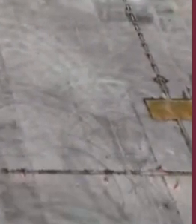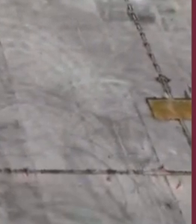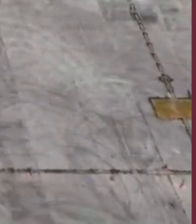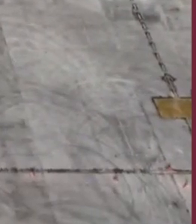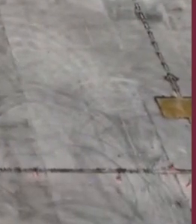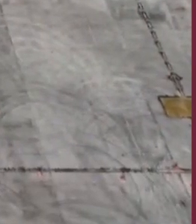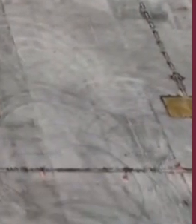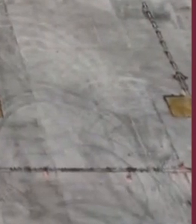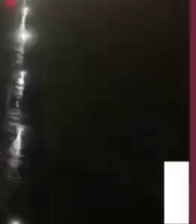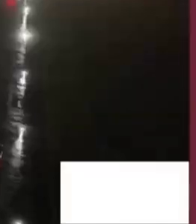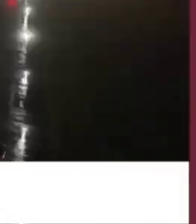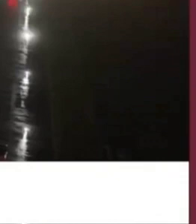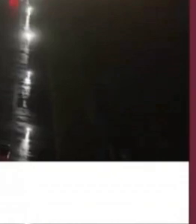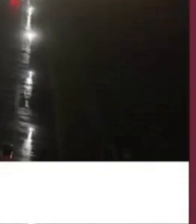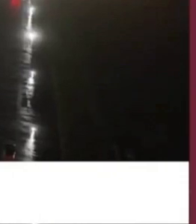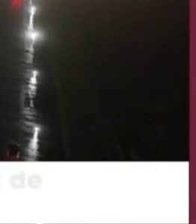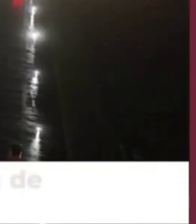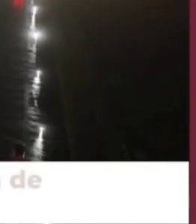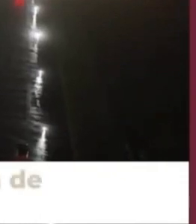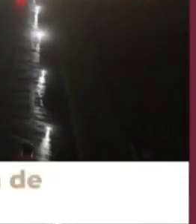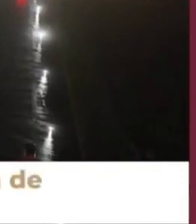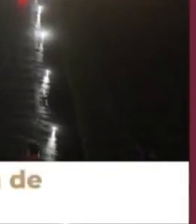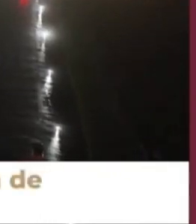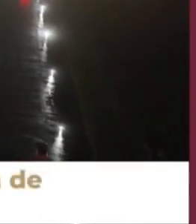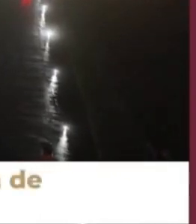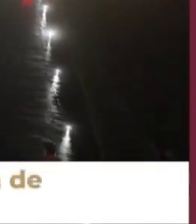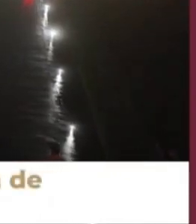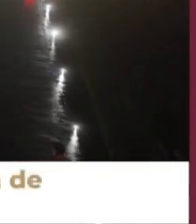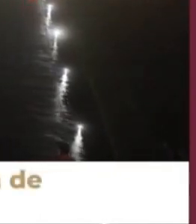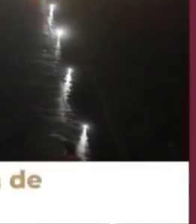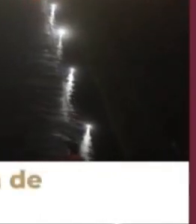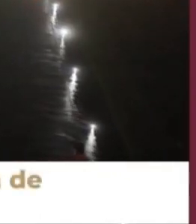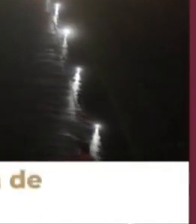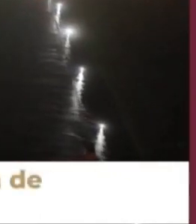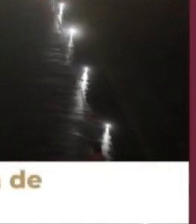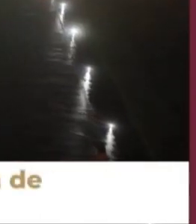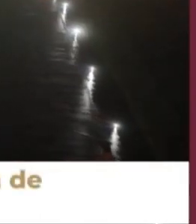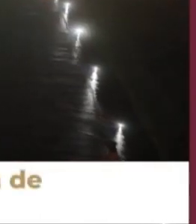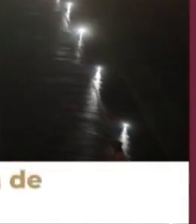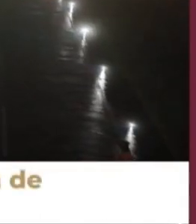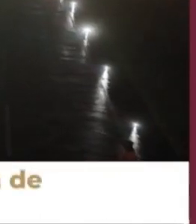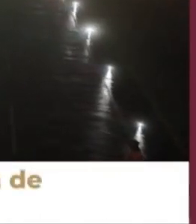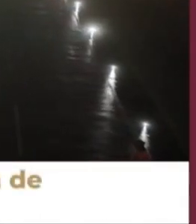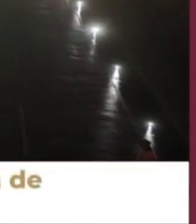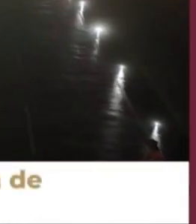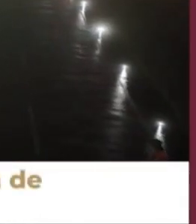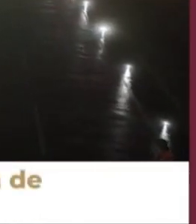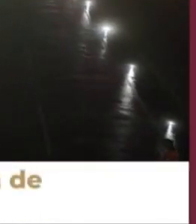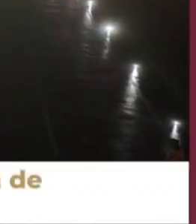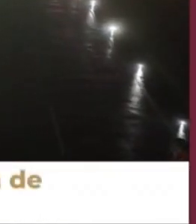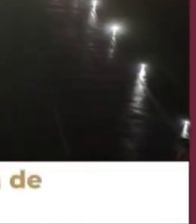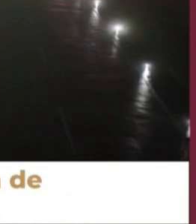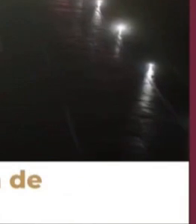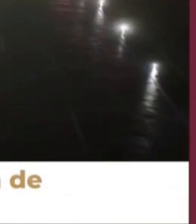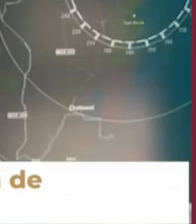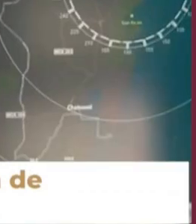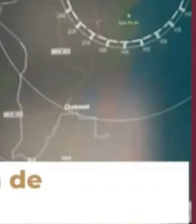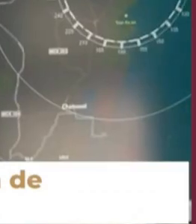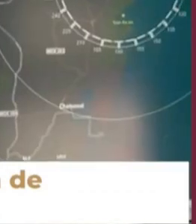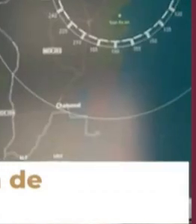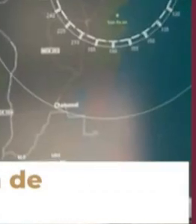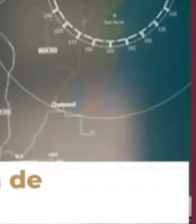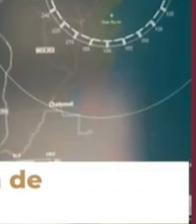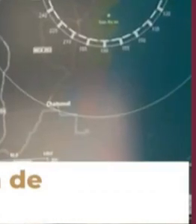de diversas características. Ayudas a la navegación de última tecnología, tales como el sistema de aterrizaje por instrumentos categoría 1,